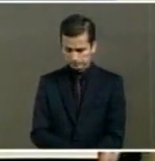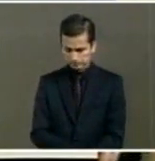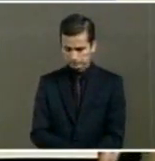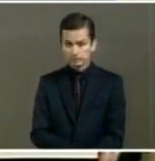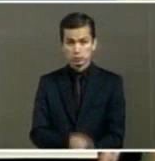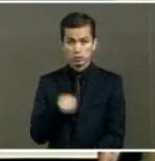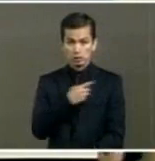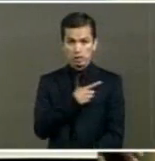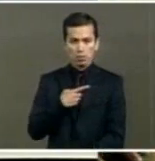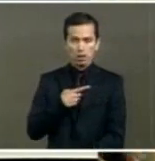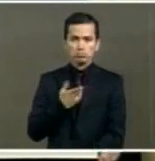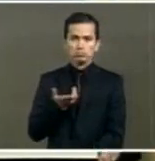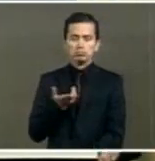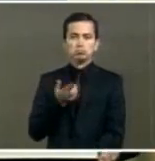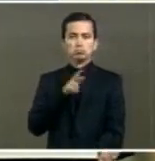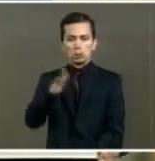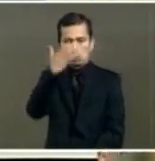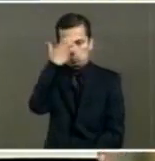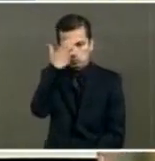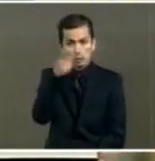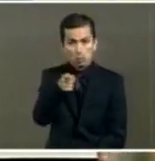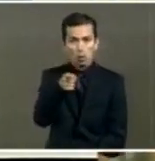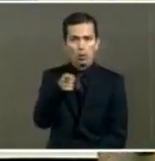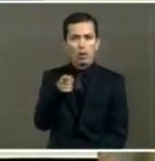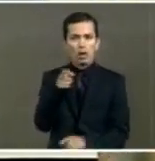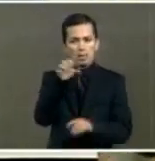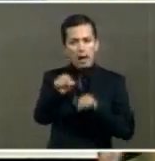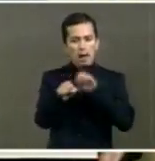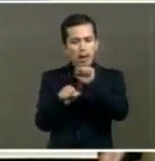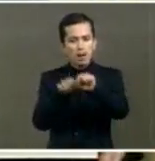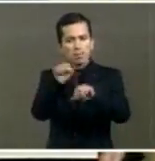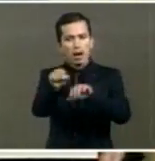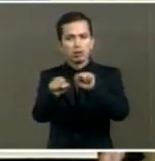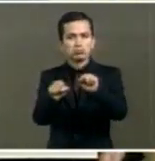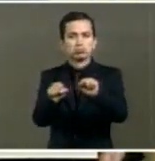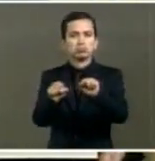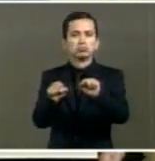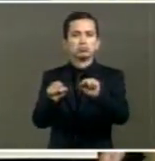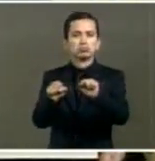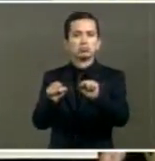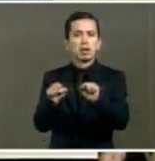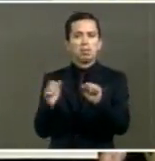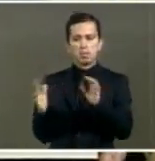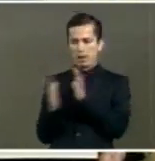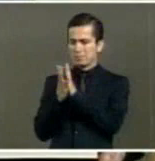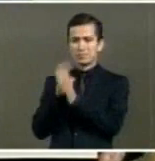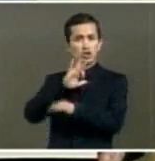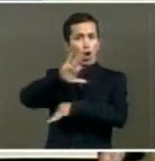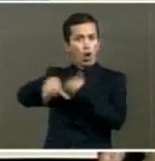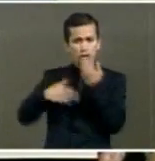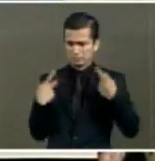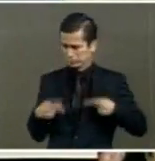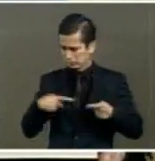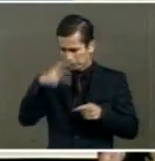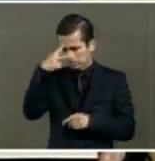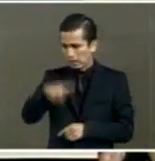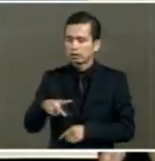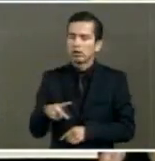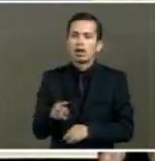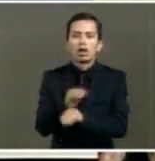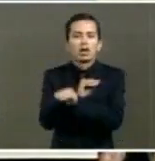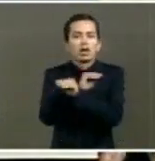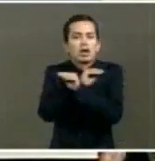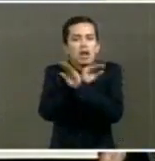que estos logros, que son de todos los mexicanos, simplemente se ven opacados ante